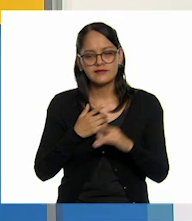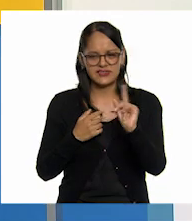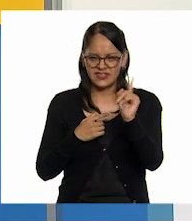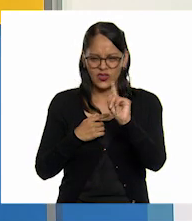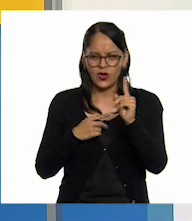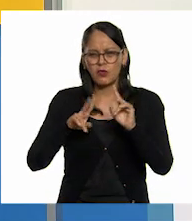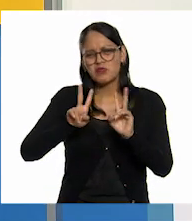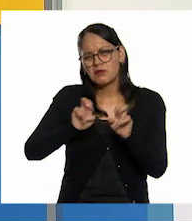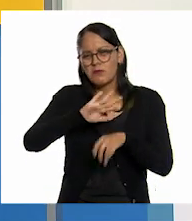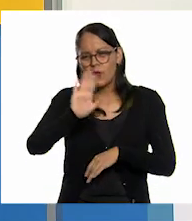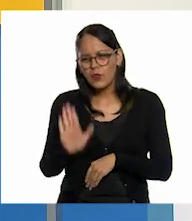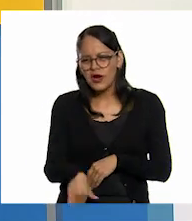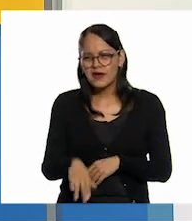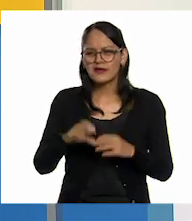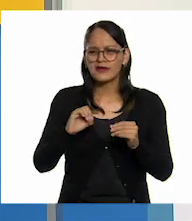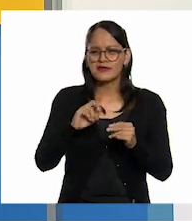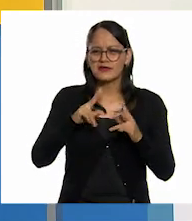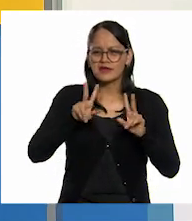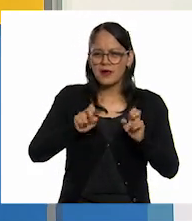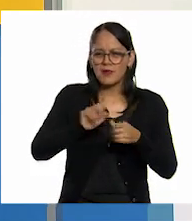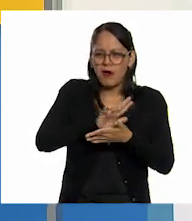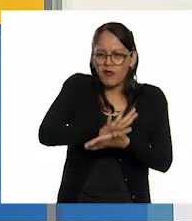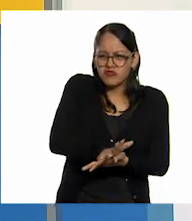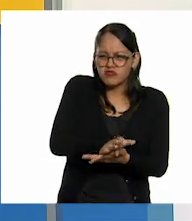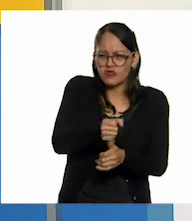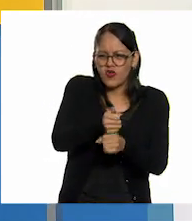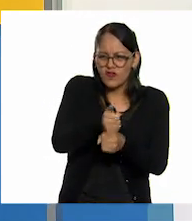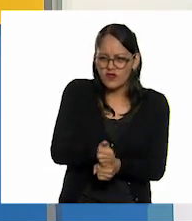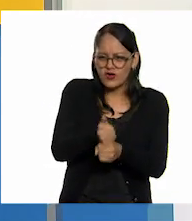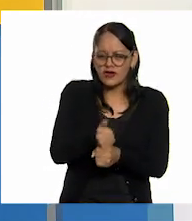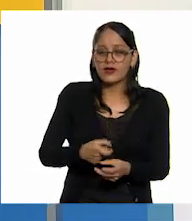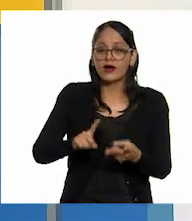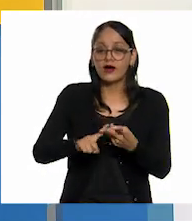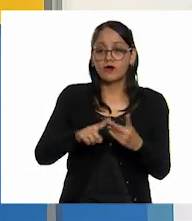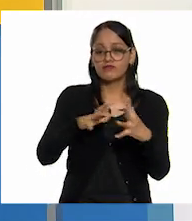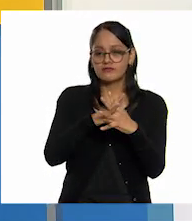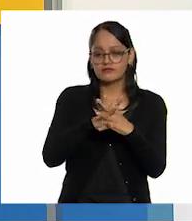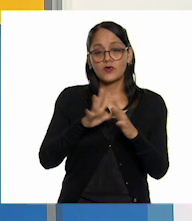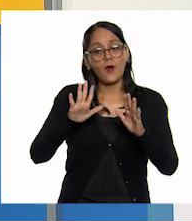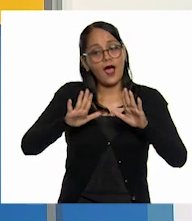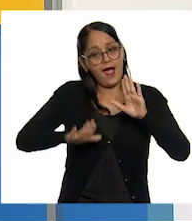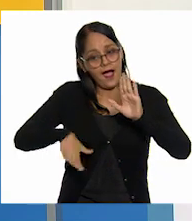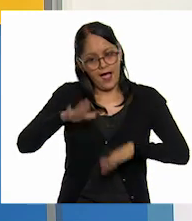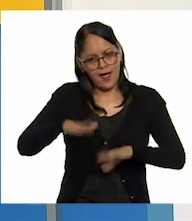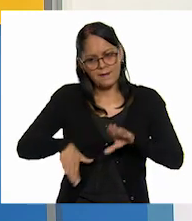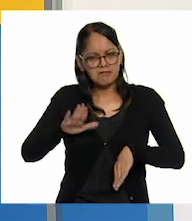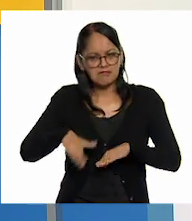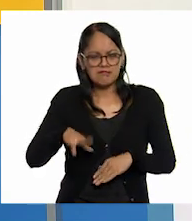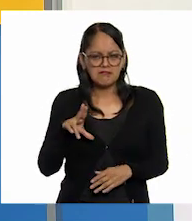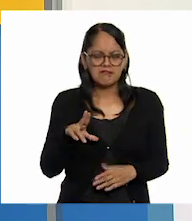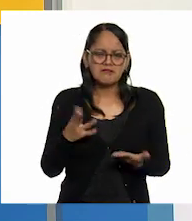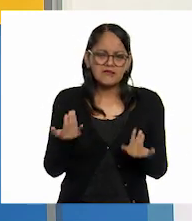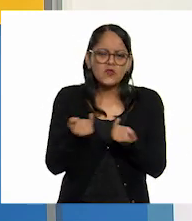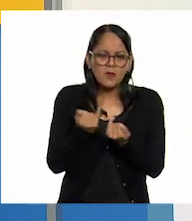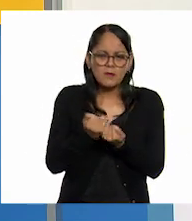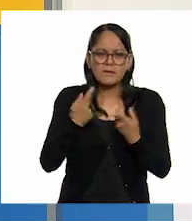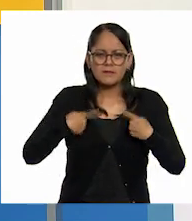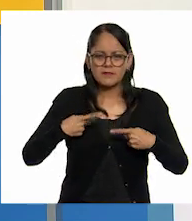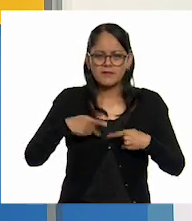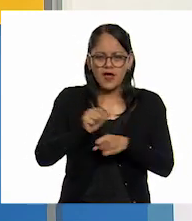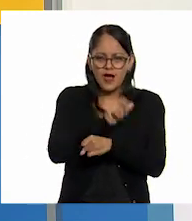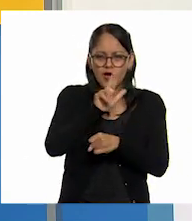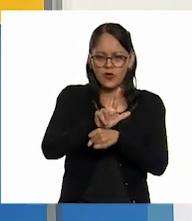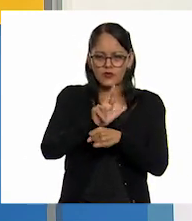la opresión o la guerra. A veces, la habilidad literaria de algunos escritores o escritoras está en